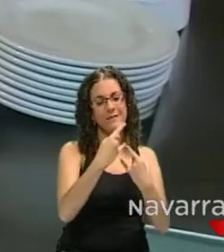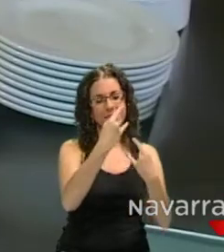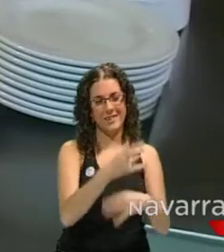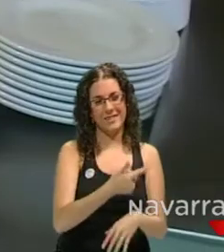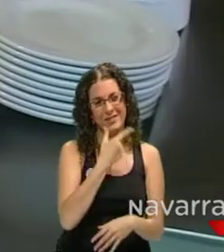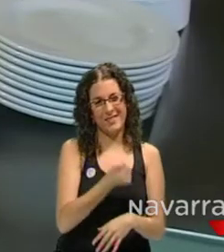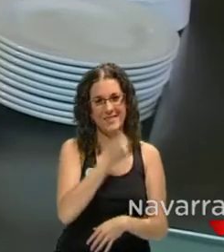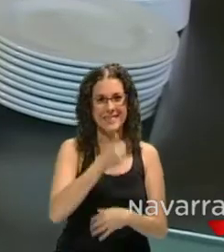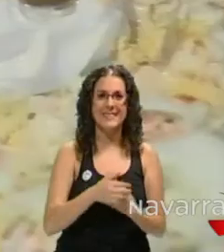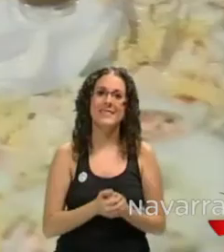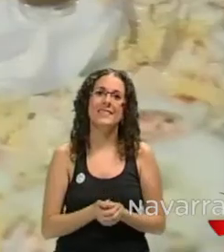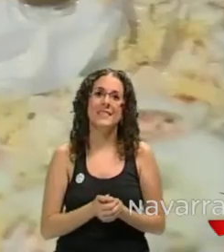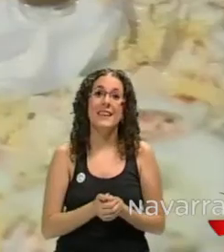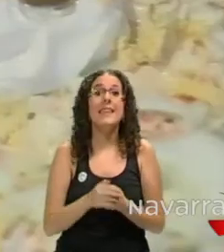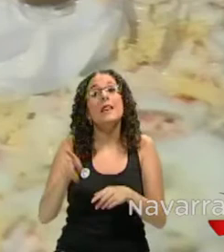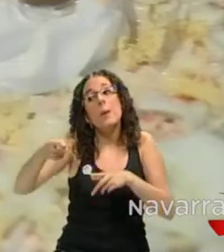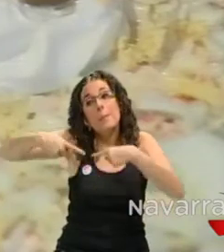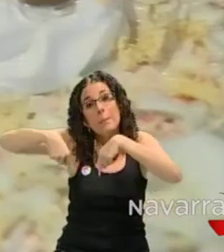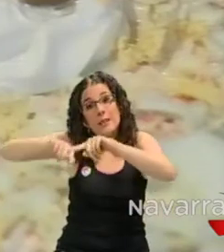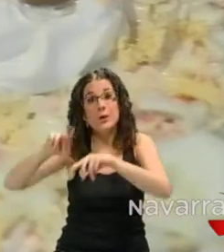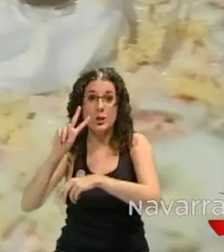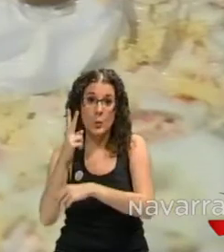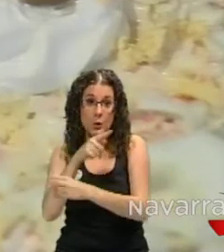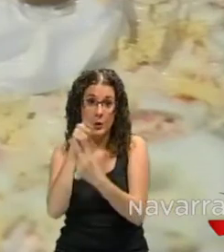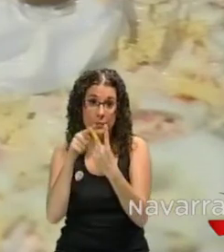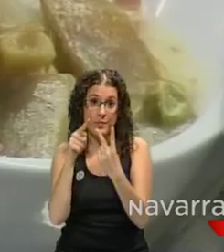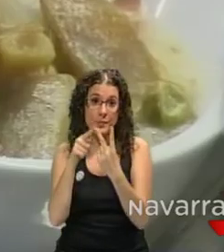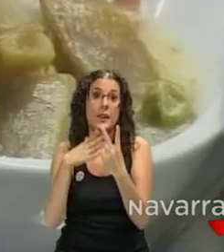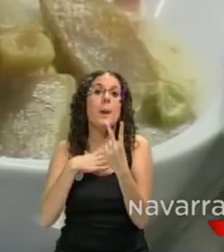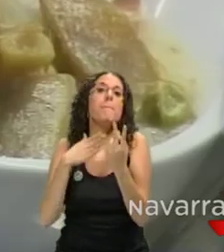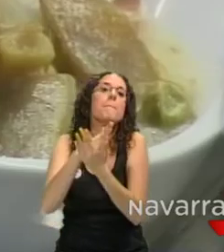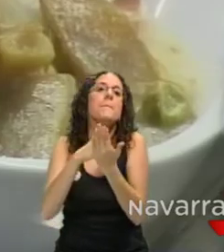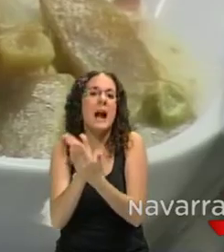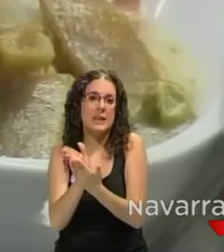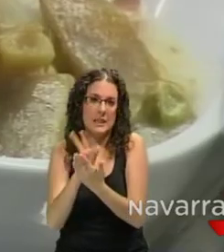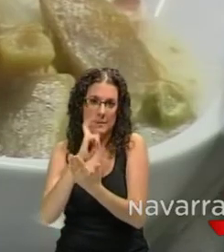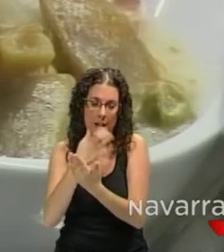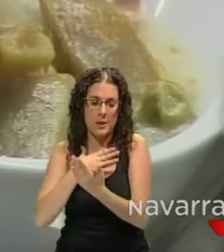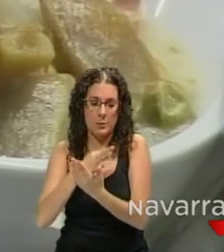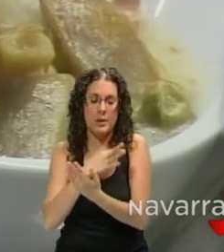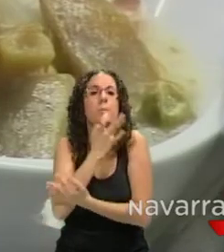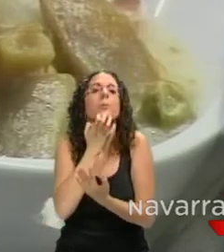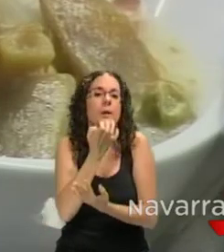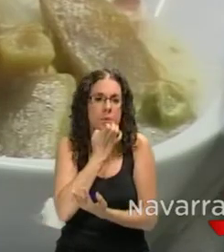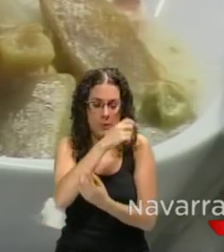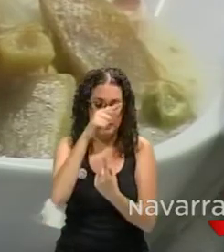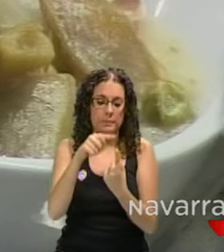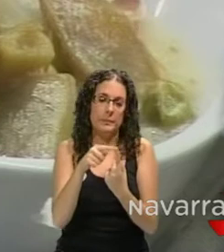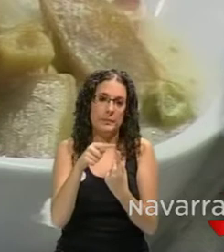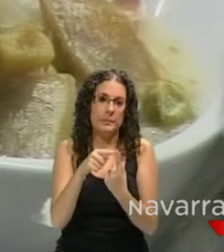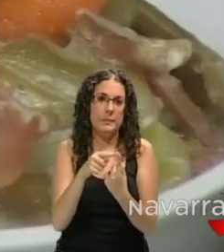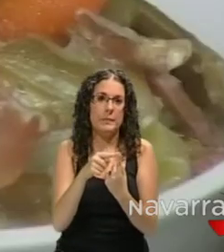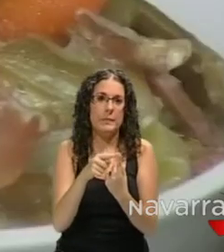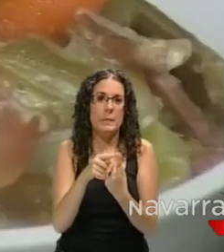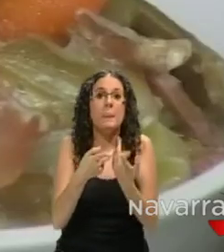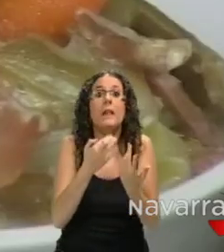para la vista, y el segundo plato podríamos dividirlo en varias partes. Una de estas partes podríamos poner pues,